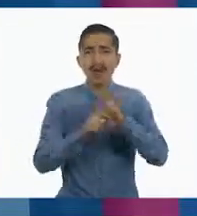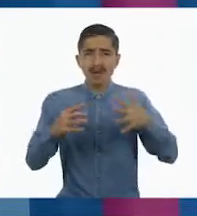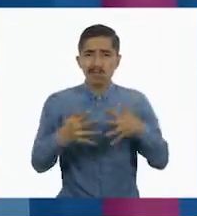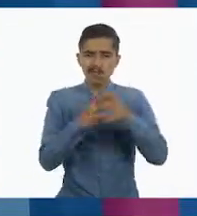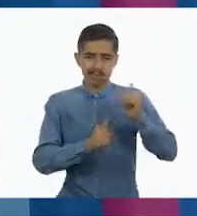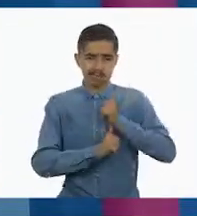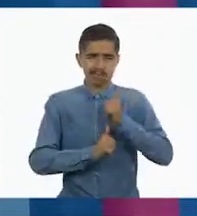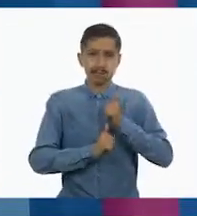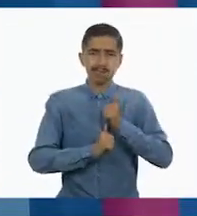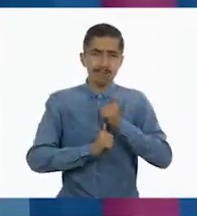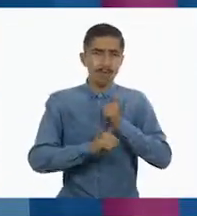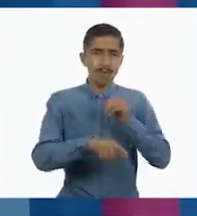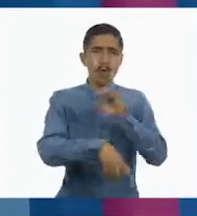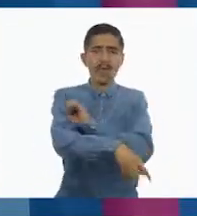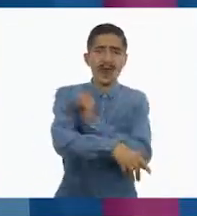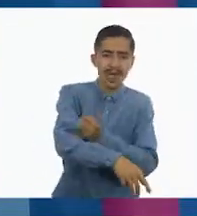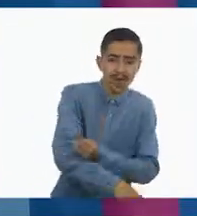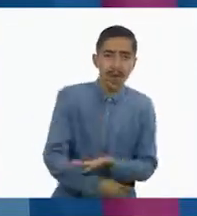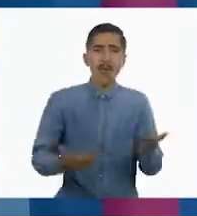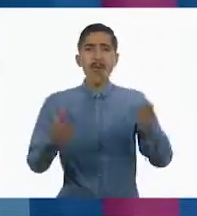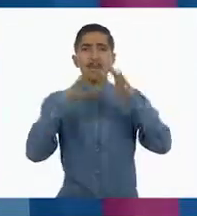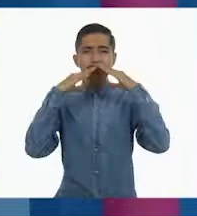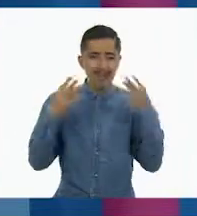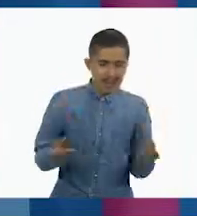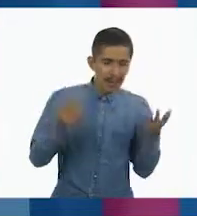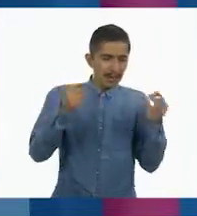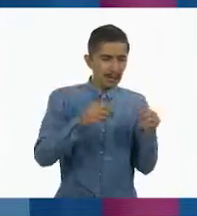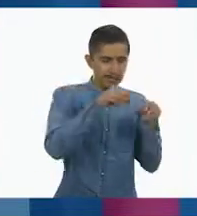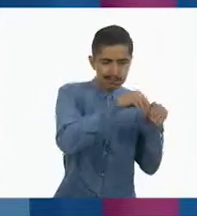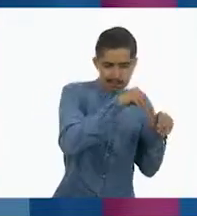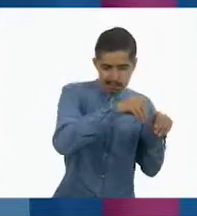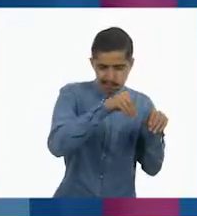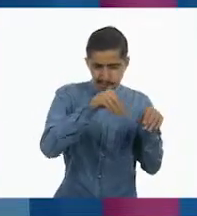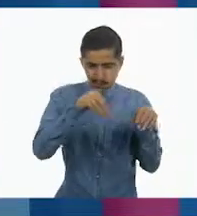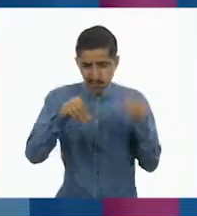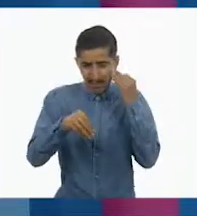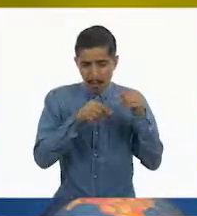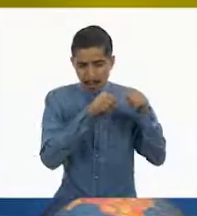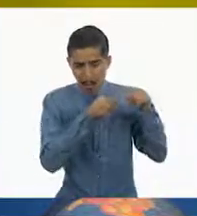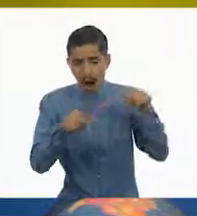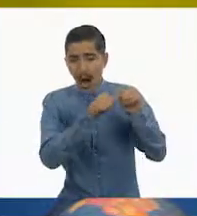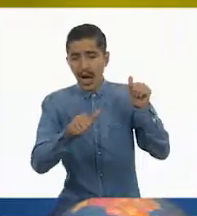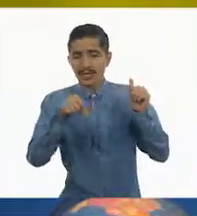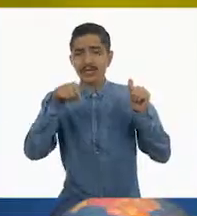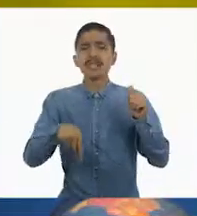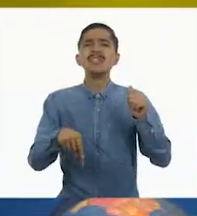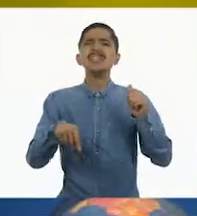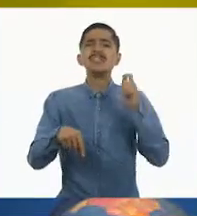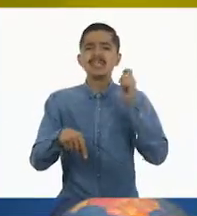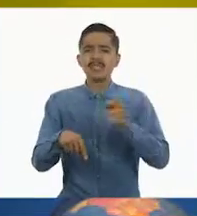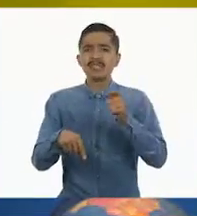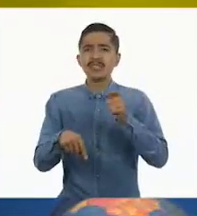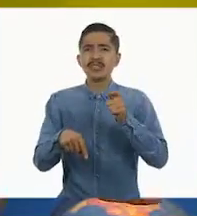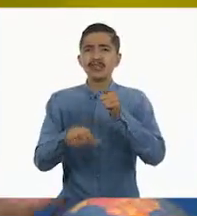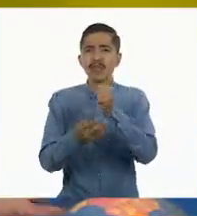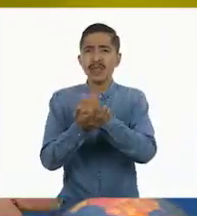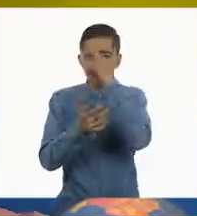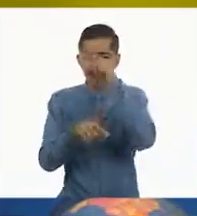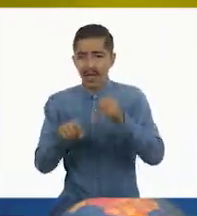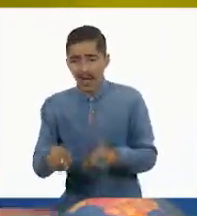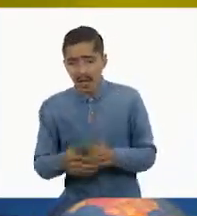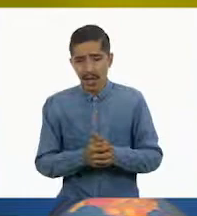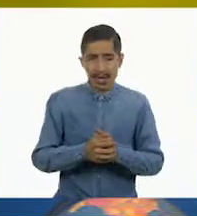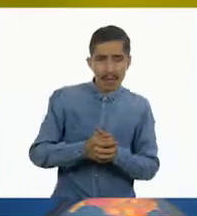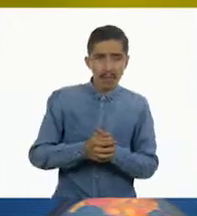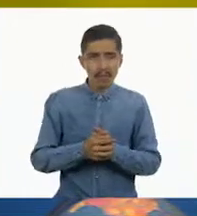de Álvaro Obregón, de Pancho Villa, pues para llegar aquí a la Ciudad de México. Pero fuera de eso no me imagino qué más. Pues mira, algo